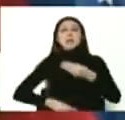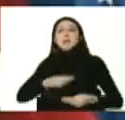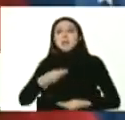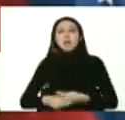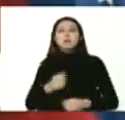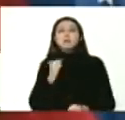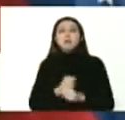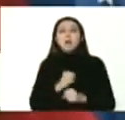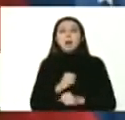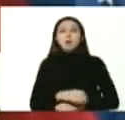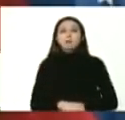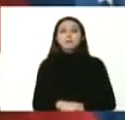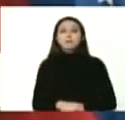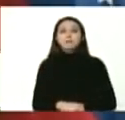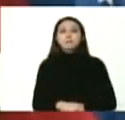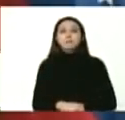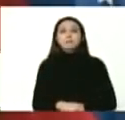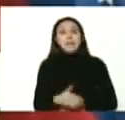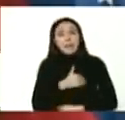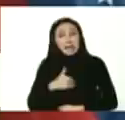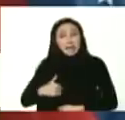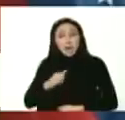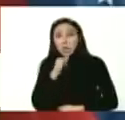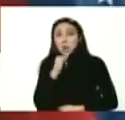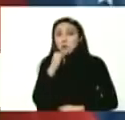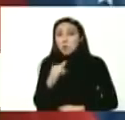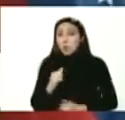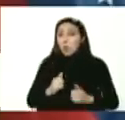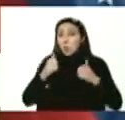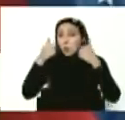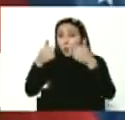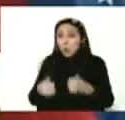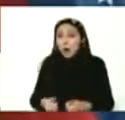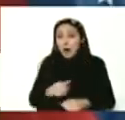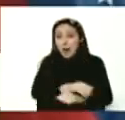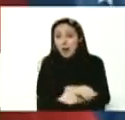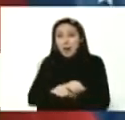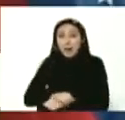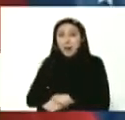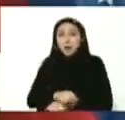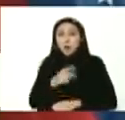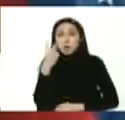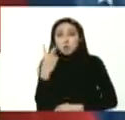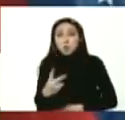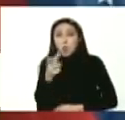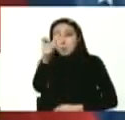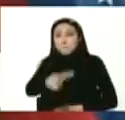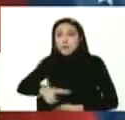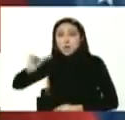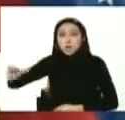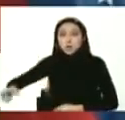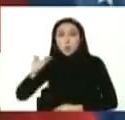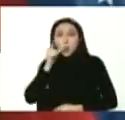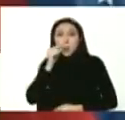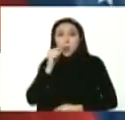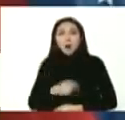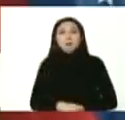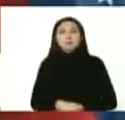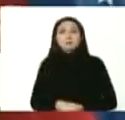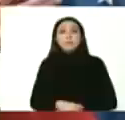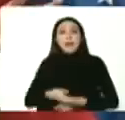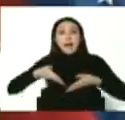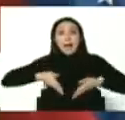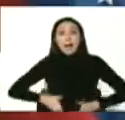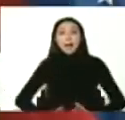respecto. En tal sentido, quiero informar inicialmente de la detención de dos ciudadanos de nacionalidad